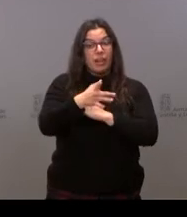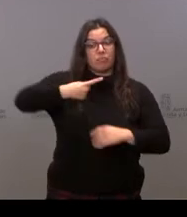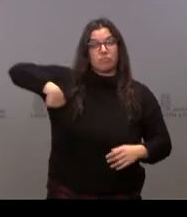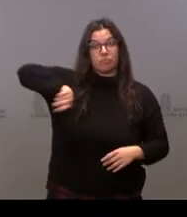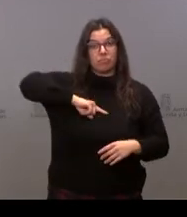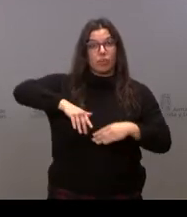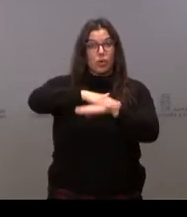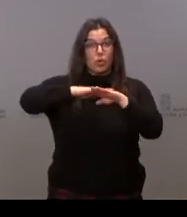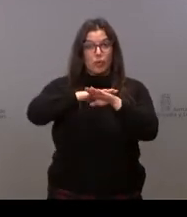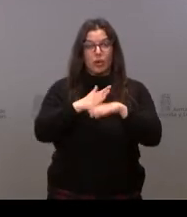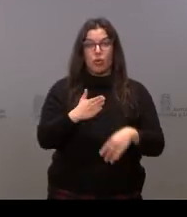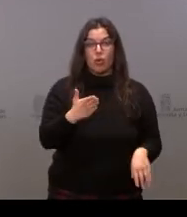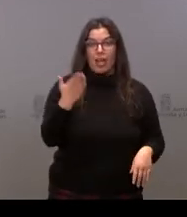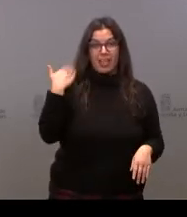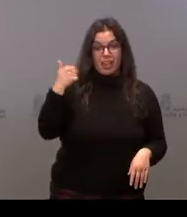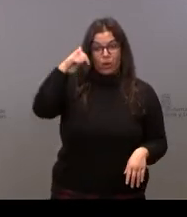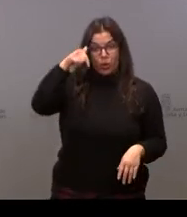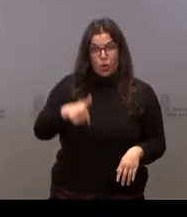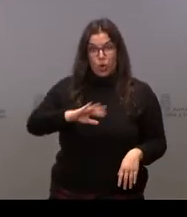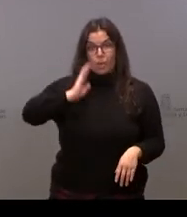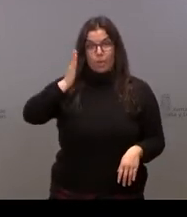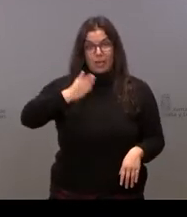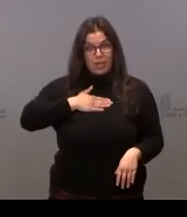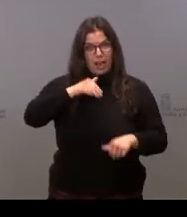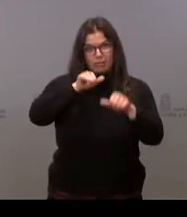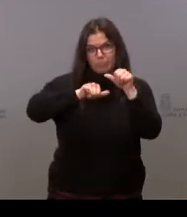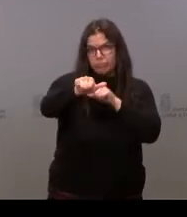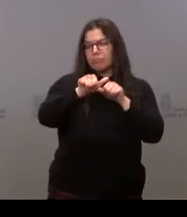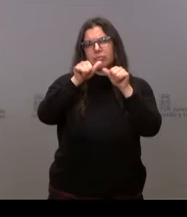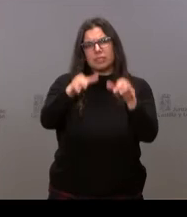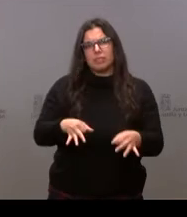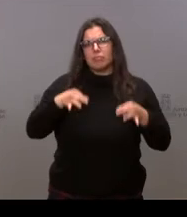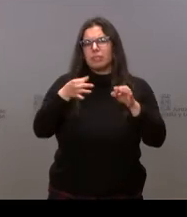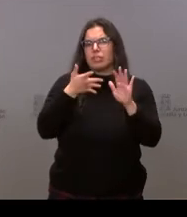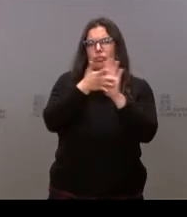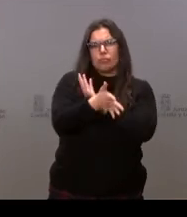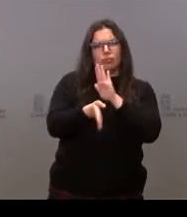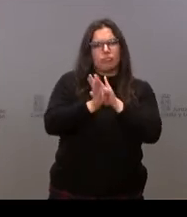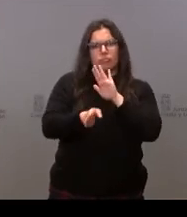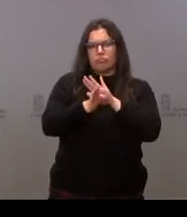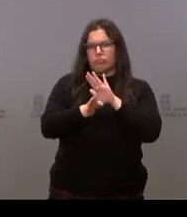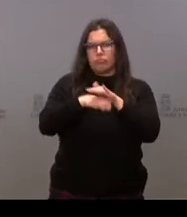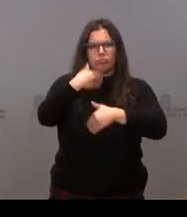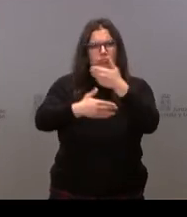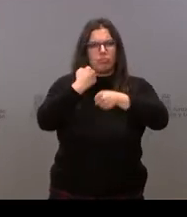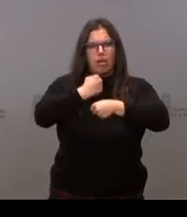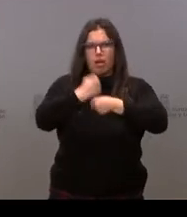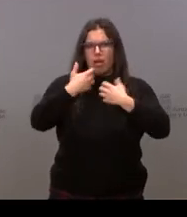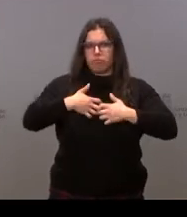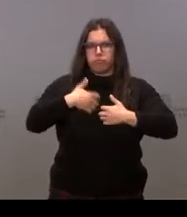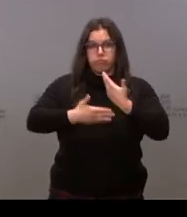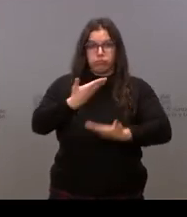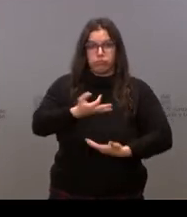ayer hoy y mañana sigue operativo a pleno rendimiento porque